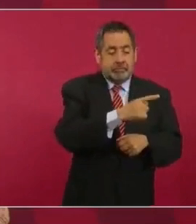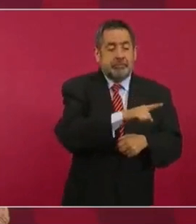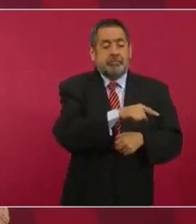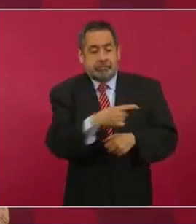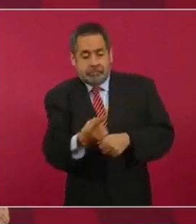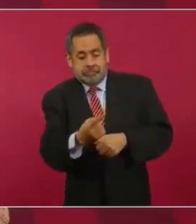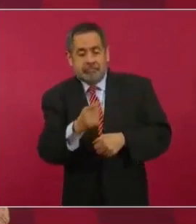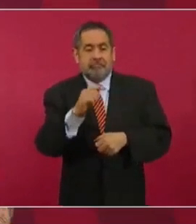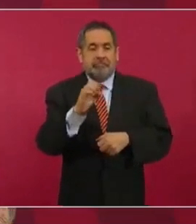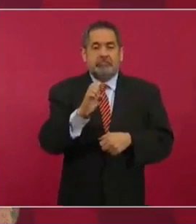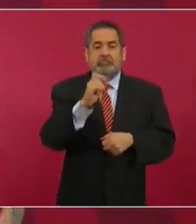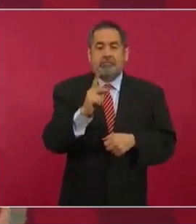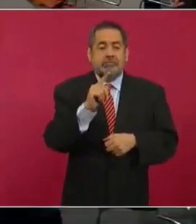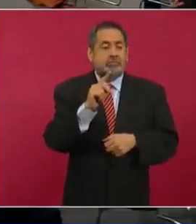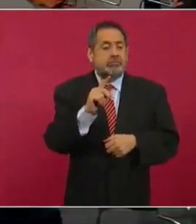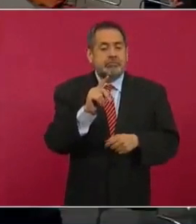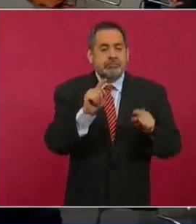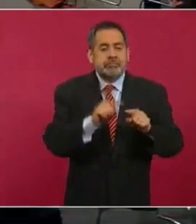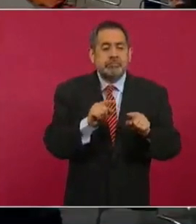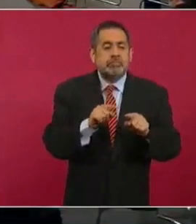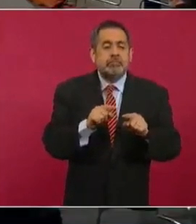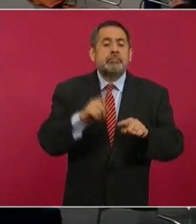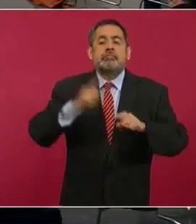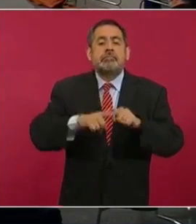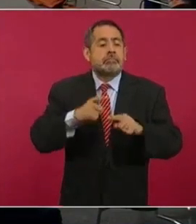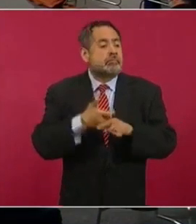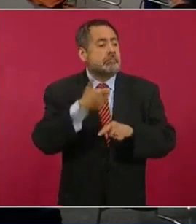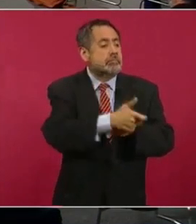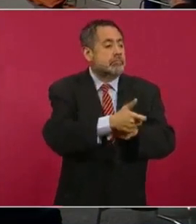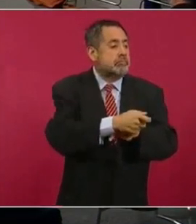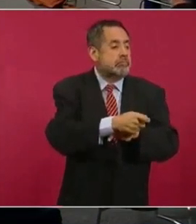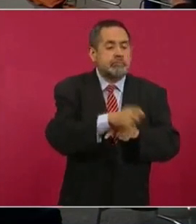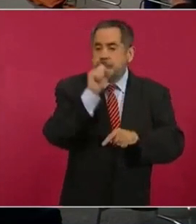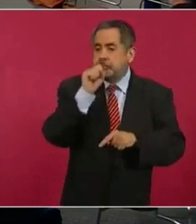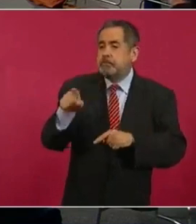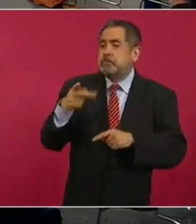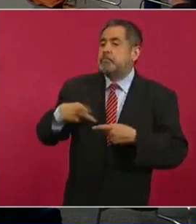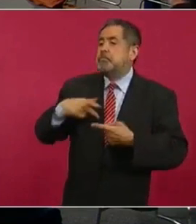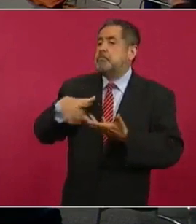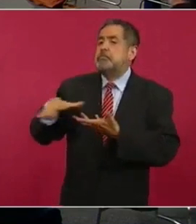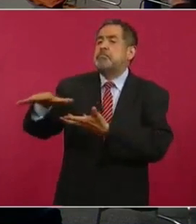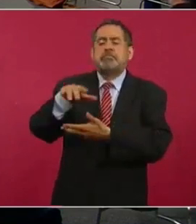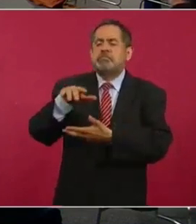resultó pagándolo el pueblo, porque Zedillo decide convertir deudas